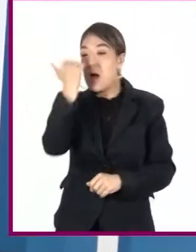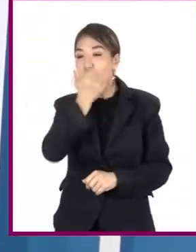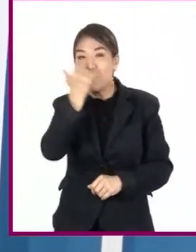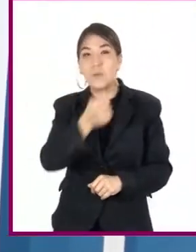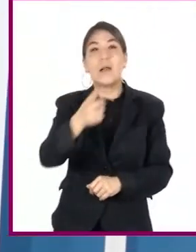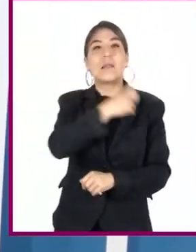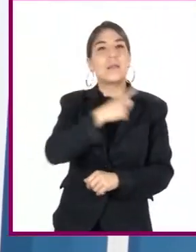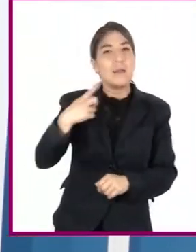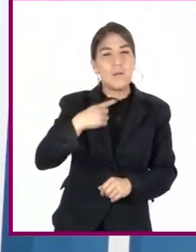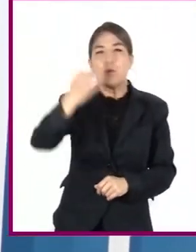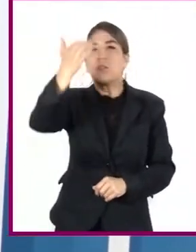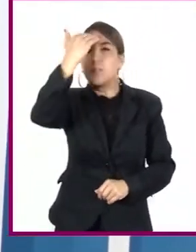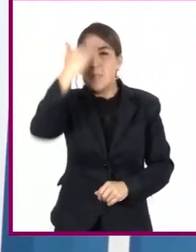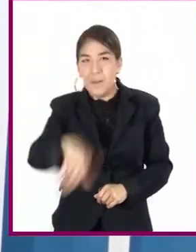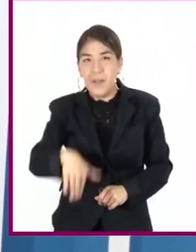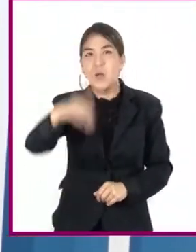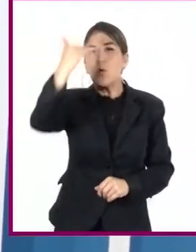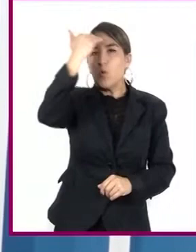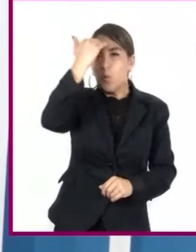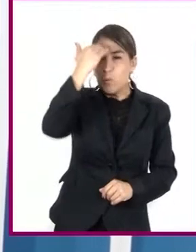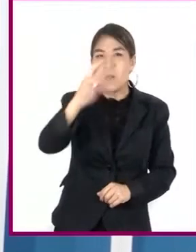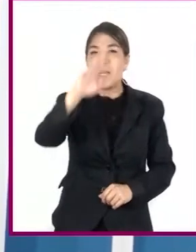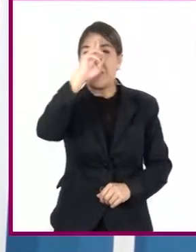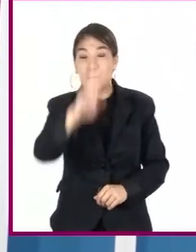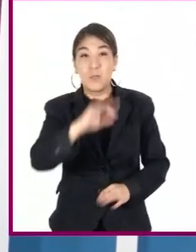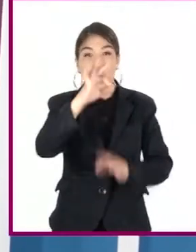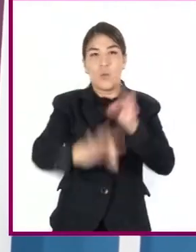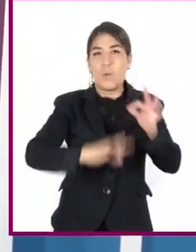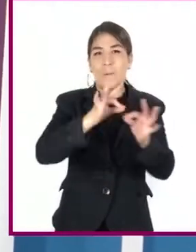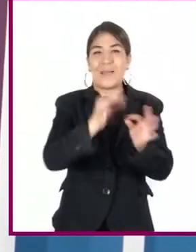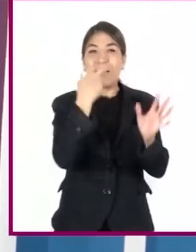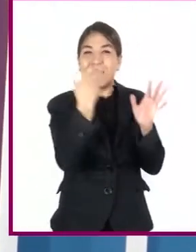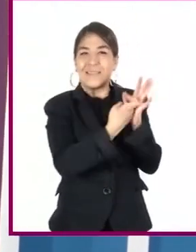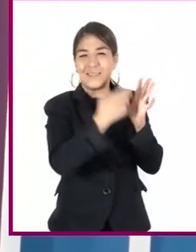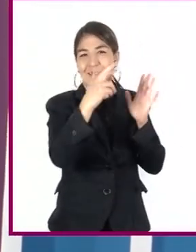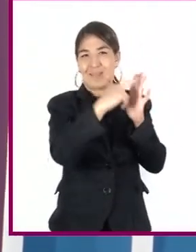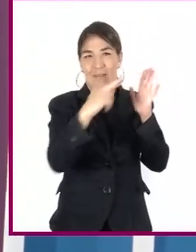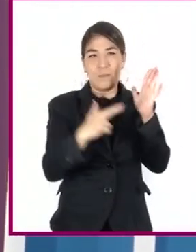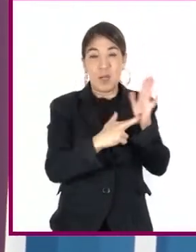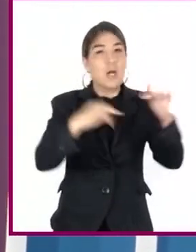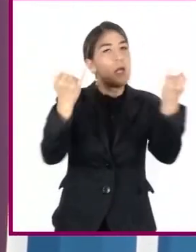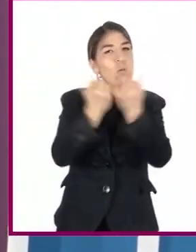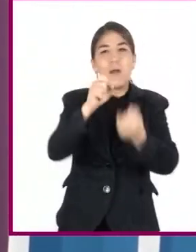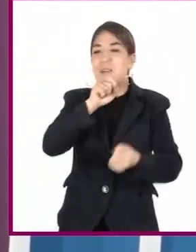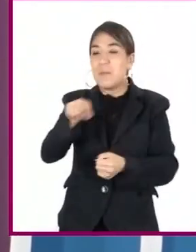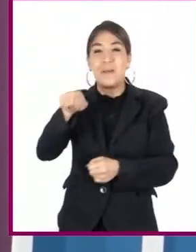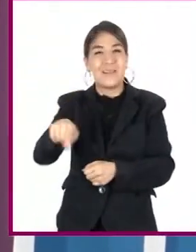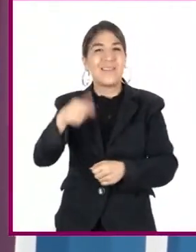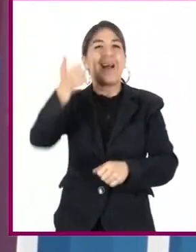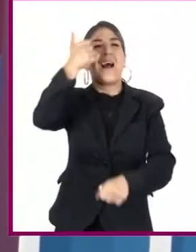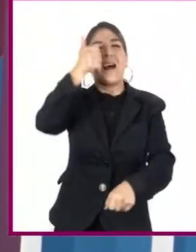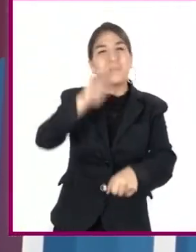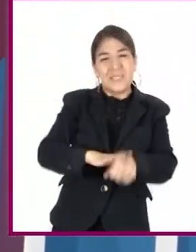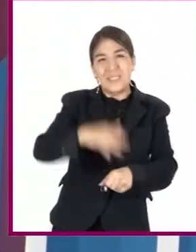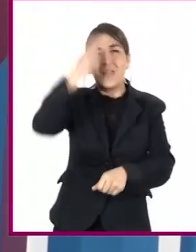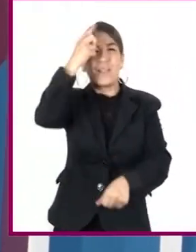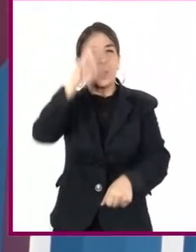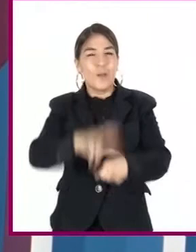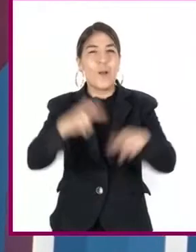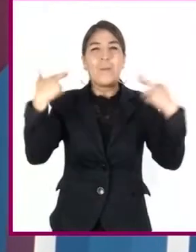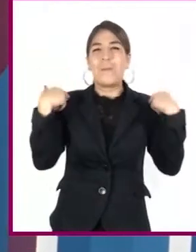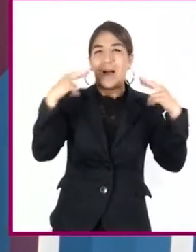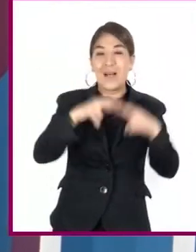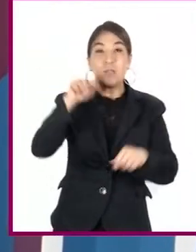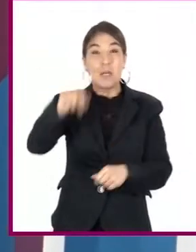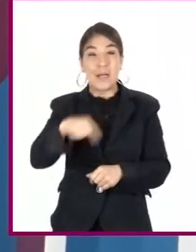conocer, respetar y cumplir. De igual forma, las autoridades educativas deben vigilar,